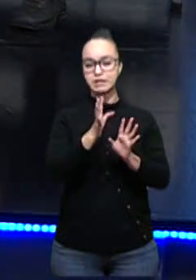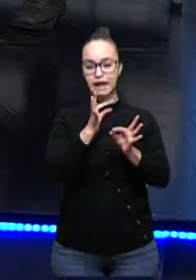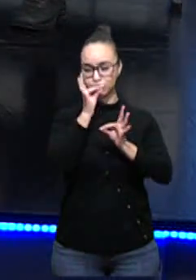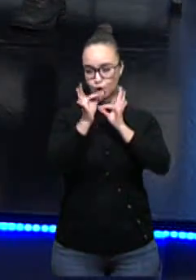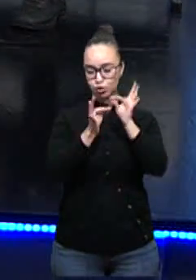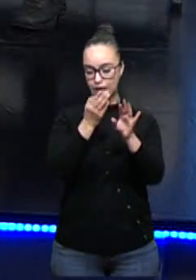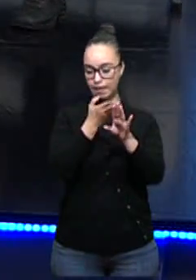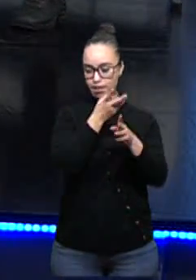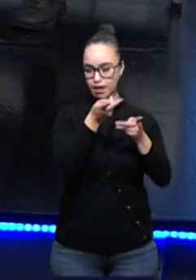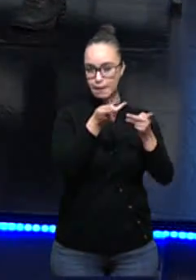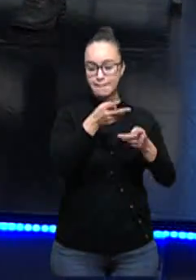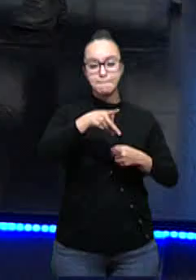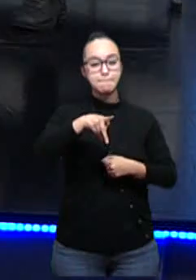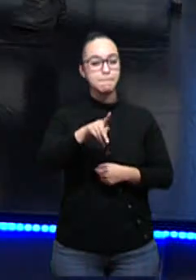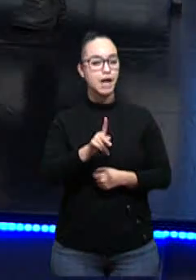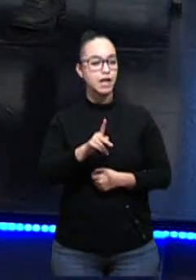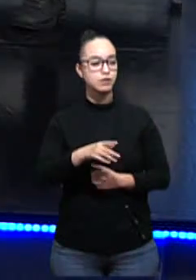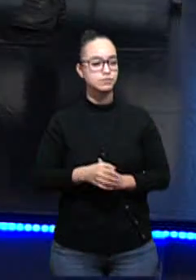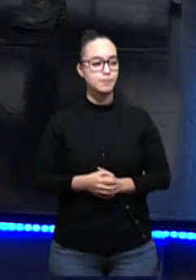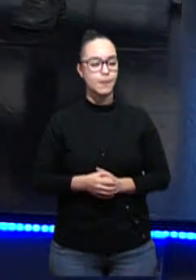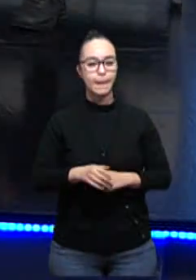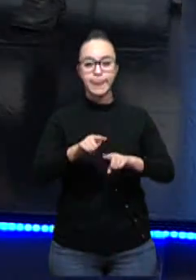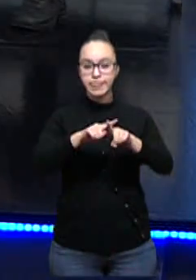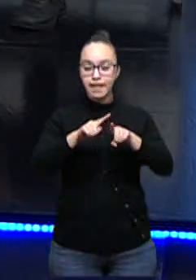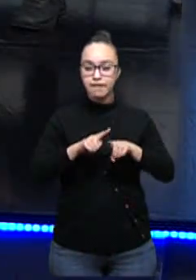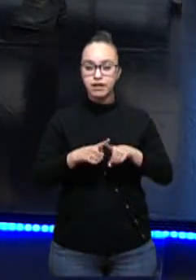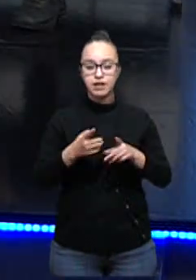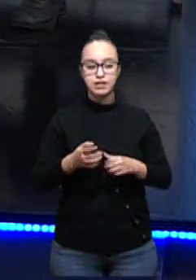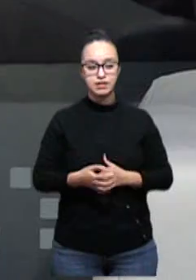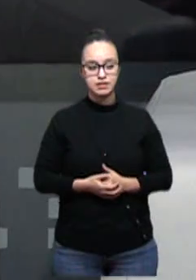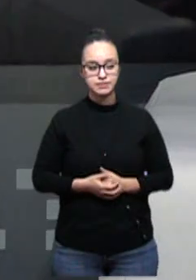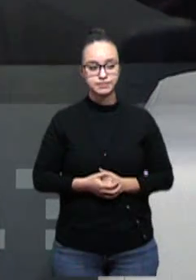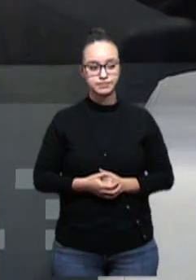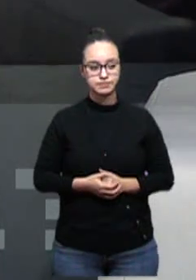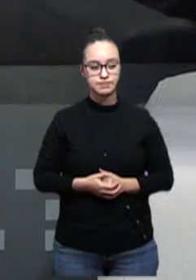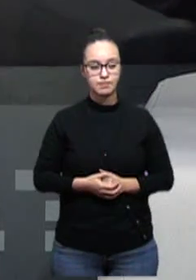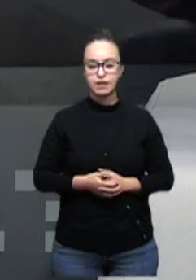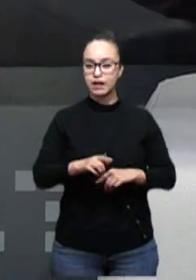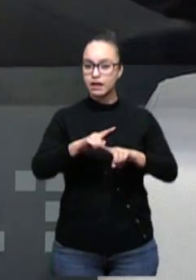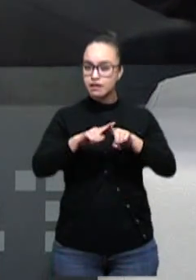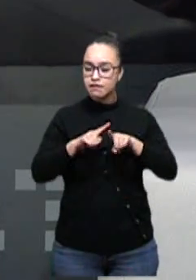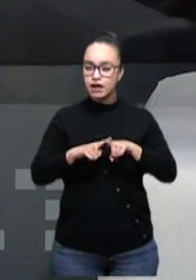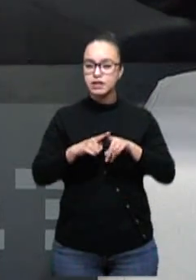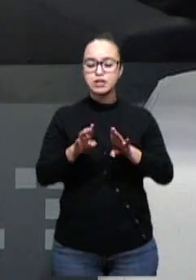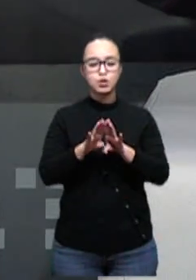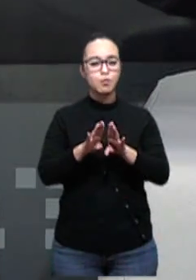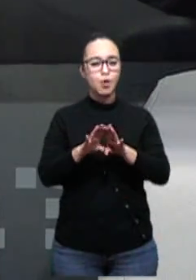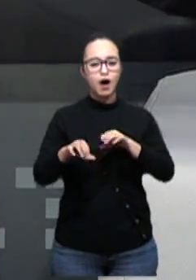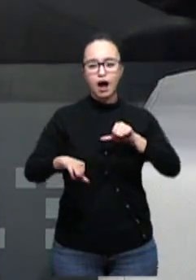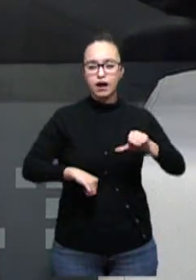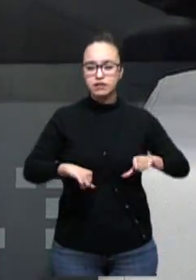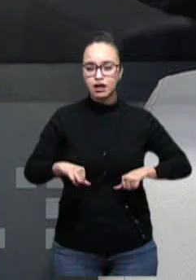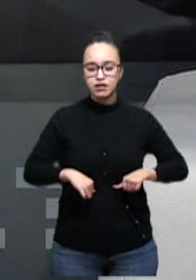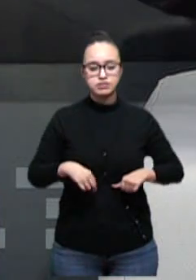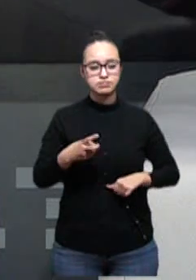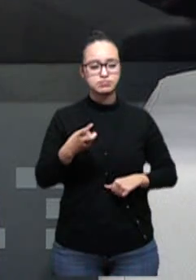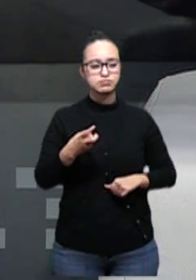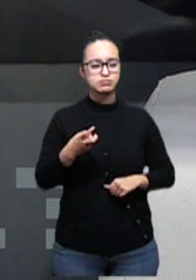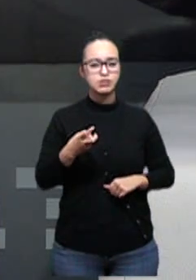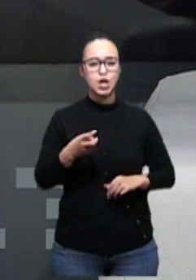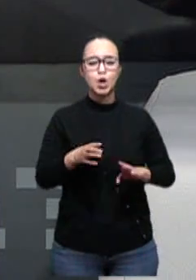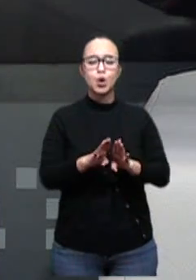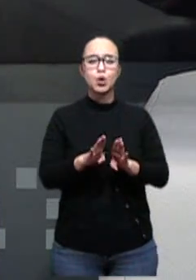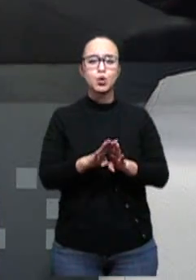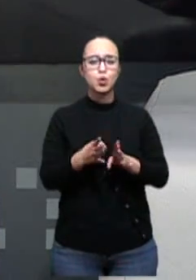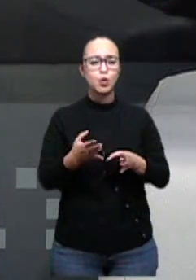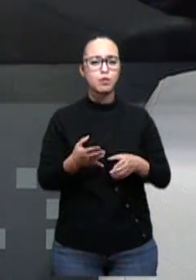hubo un compromiso porque se tuvieron diferentes actos y, bueno, se han tenido distintos actos simbólicos y hasta parece que es como ese ánimo, ese